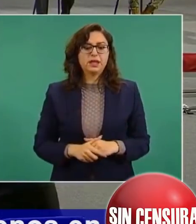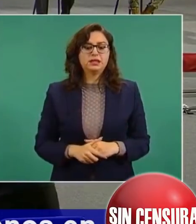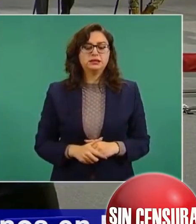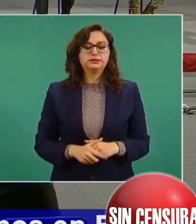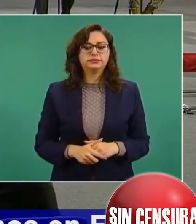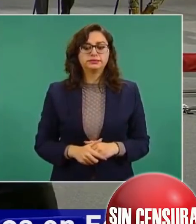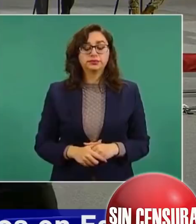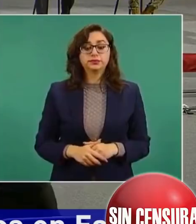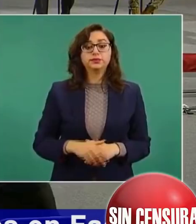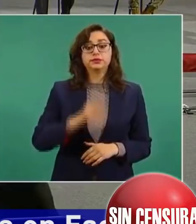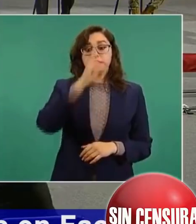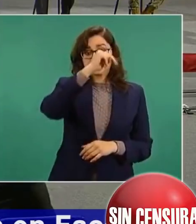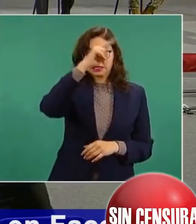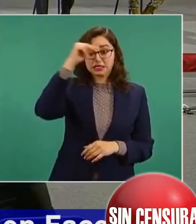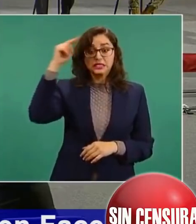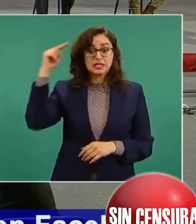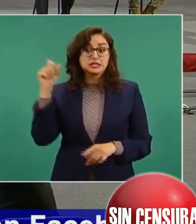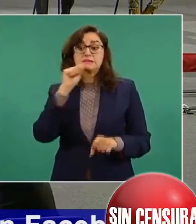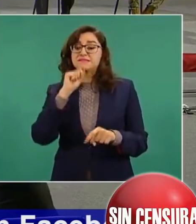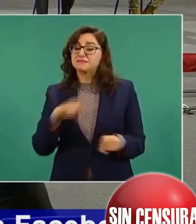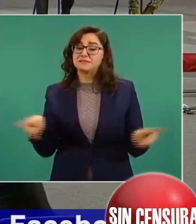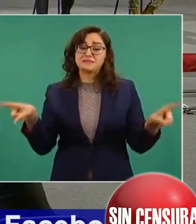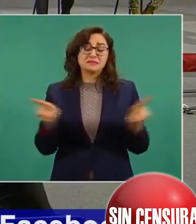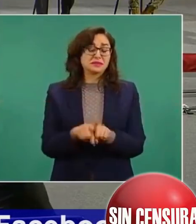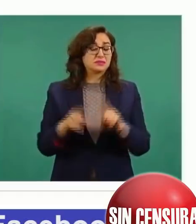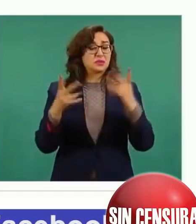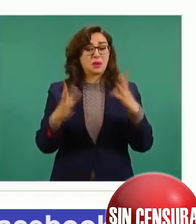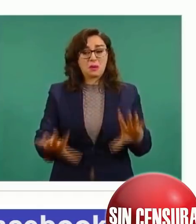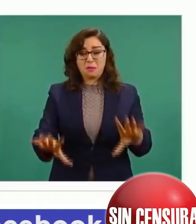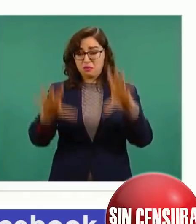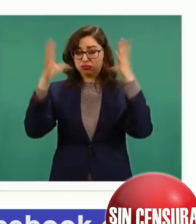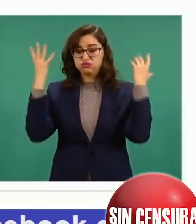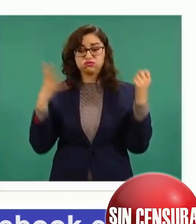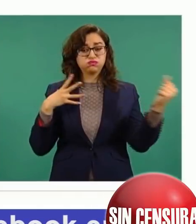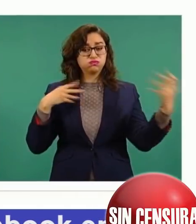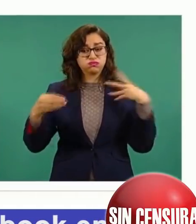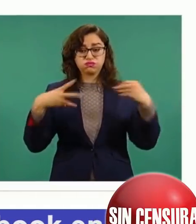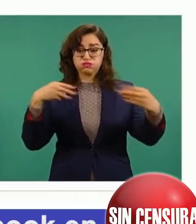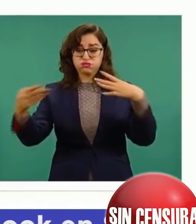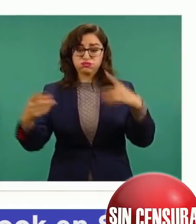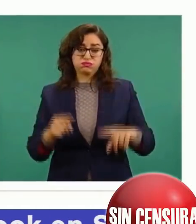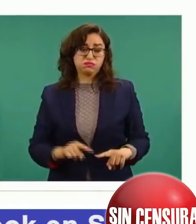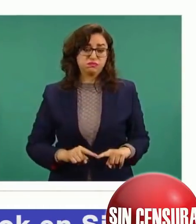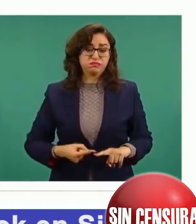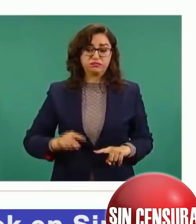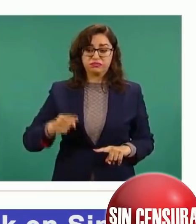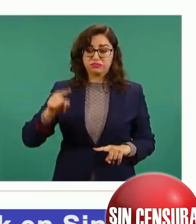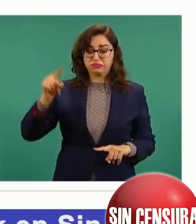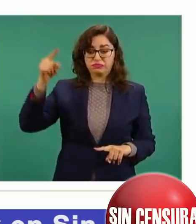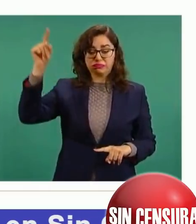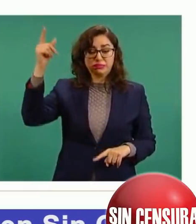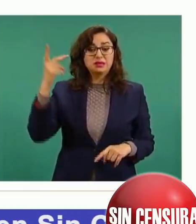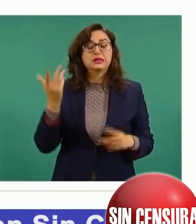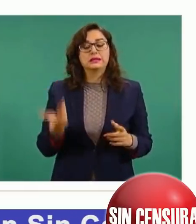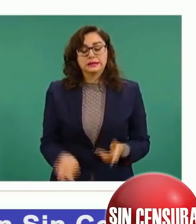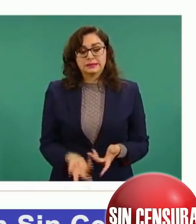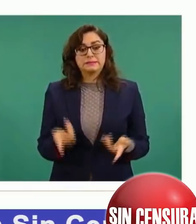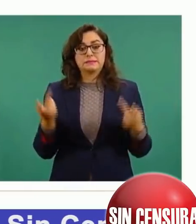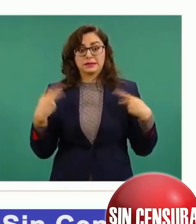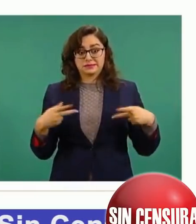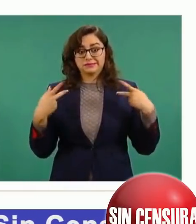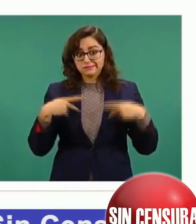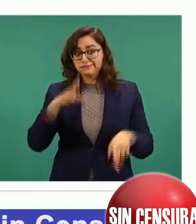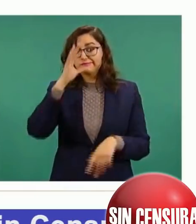Nayarit en una fase acelerada de ascenso, también importante que repercute en la mortalidad y desde luego en la hospitalización.